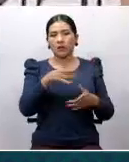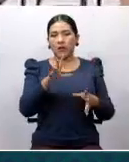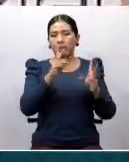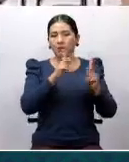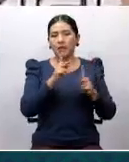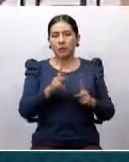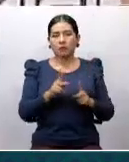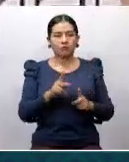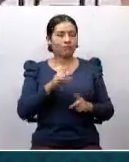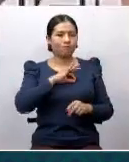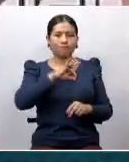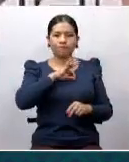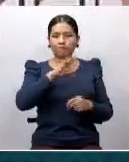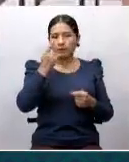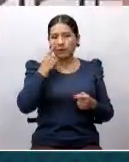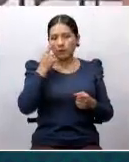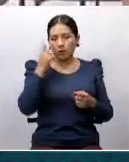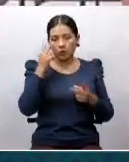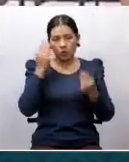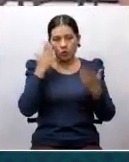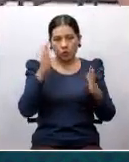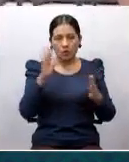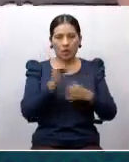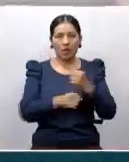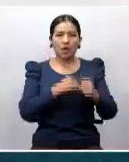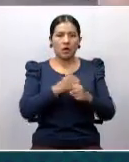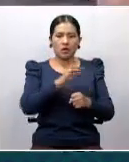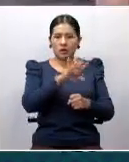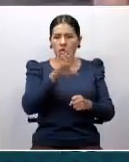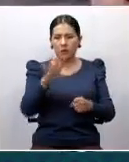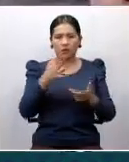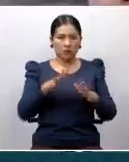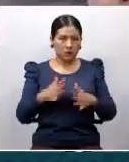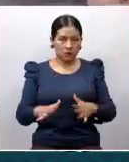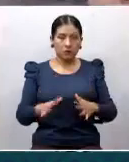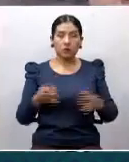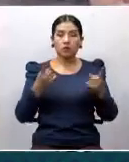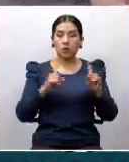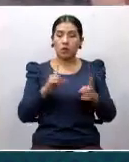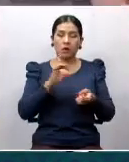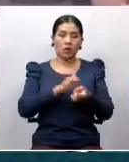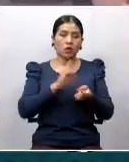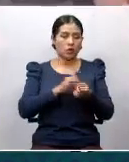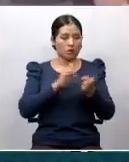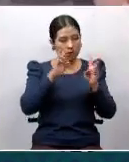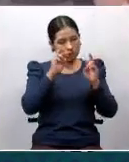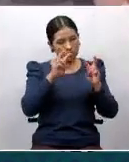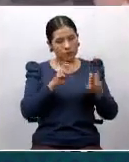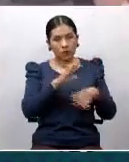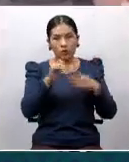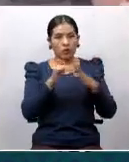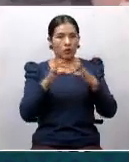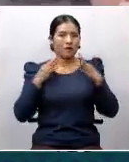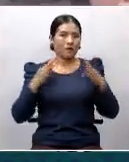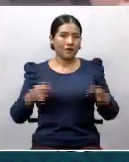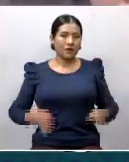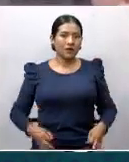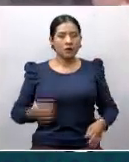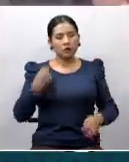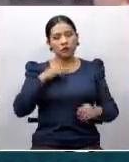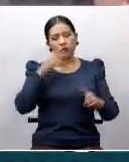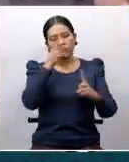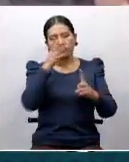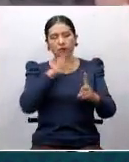NN de 50, 55 años aproximadamente. Al examen físico externo, estamos presumiendo que es